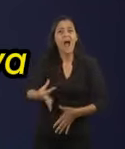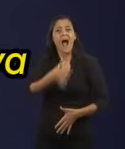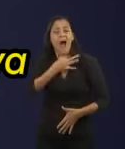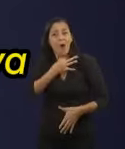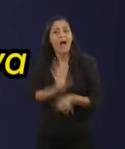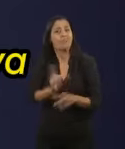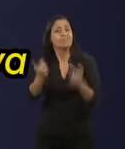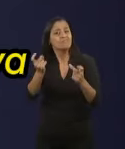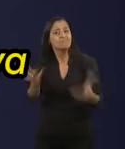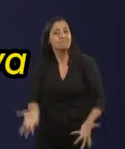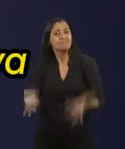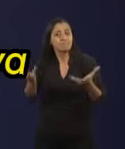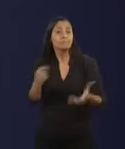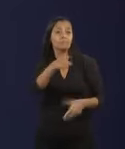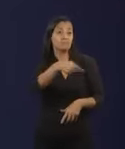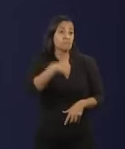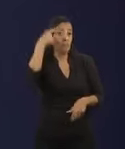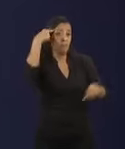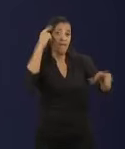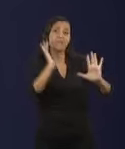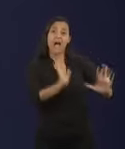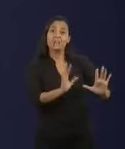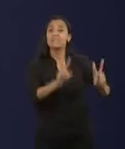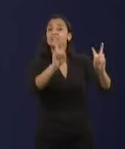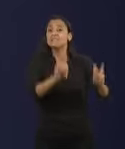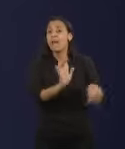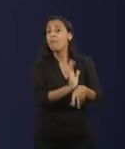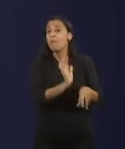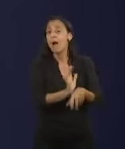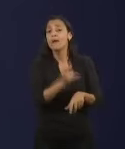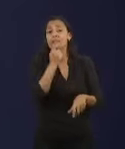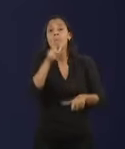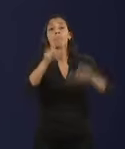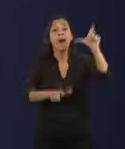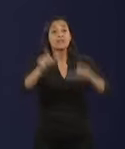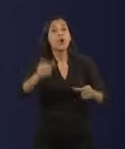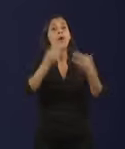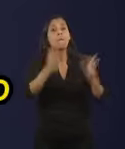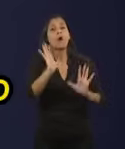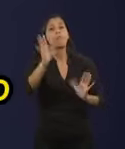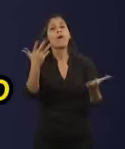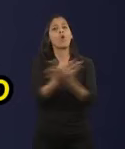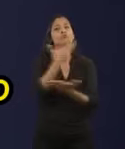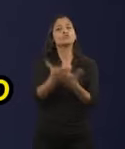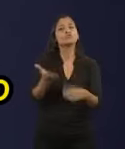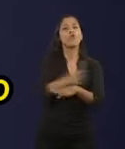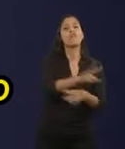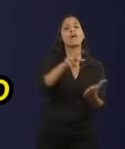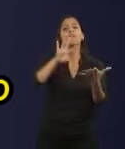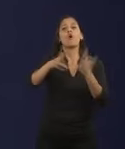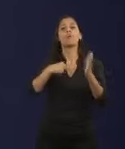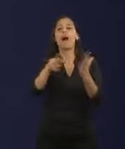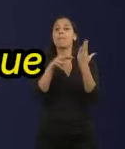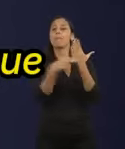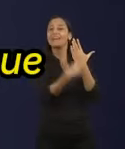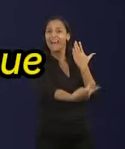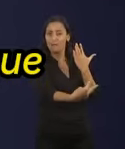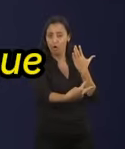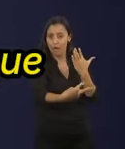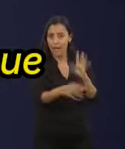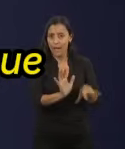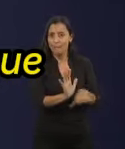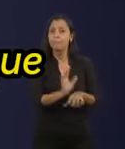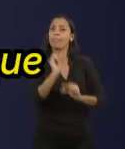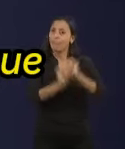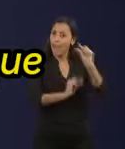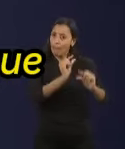esa es una apreciación tuya personal el tema de que si resucitas y resucitas ahogado la la la metáfora que estás utilizando eh